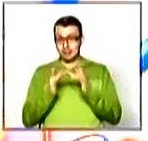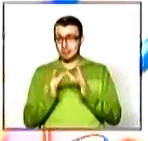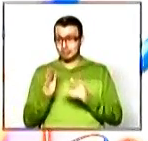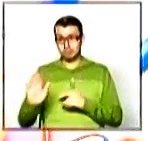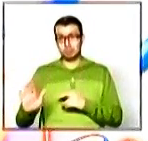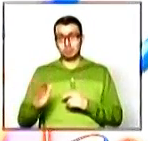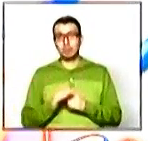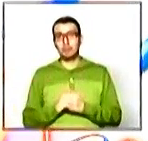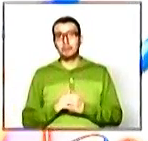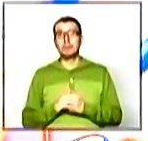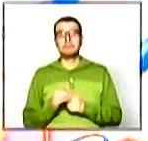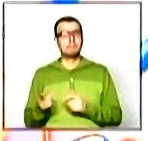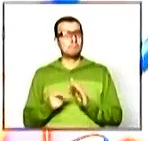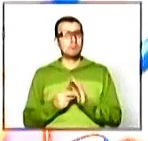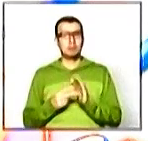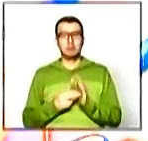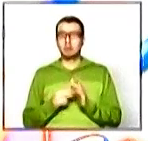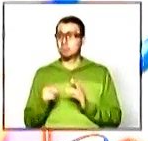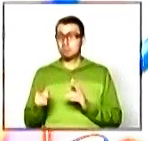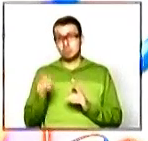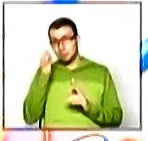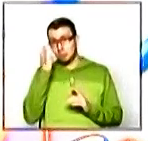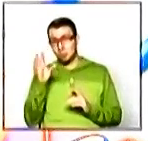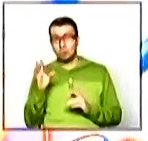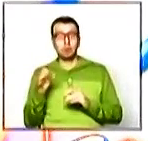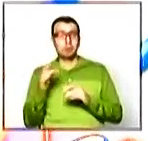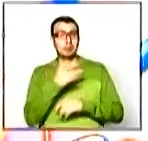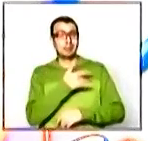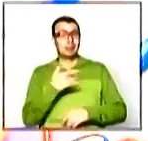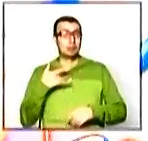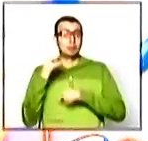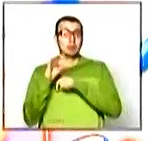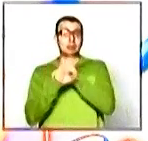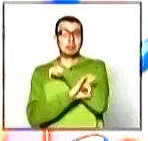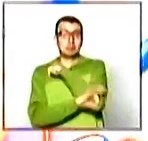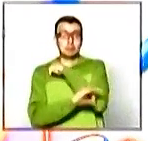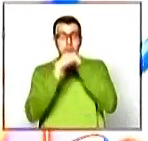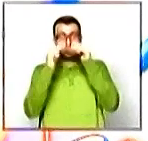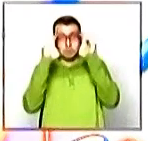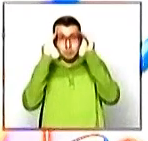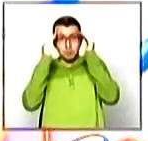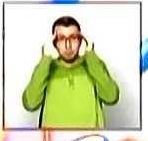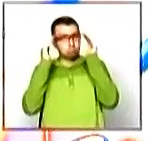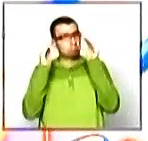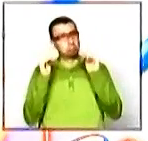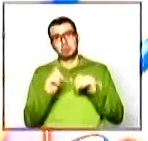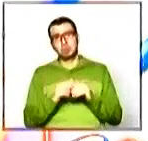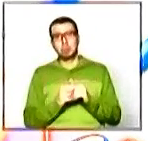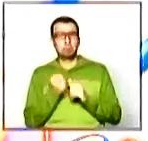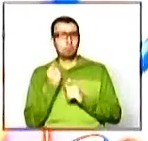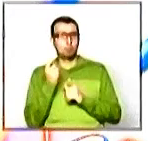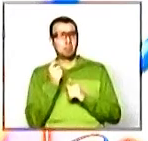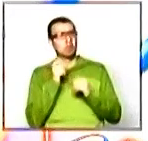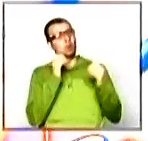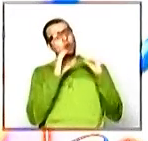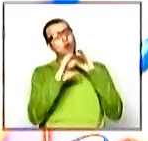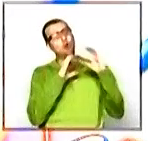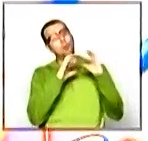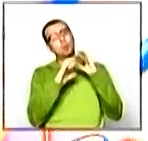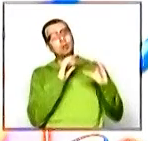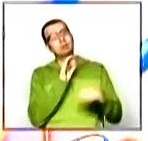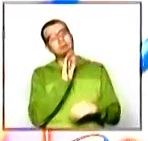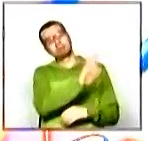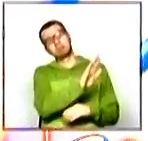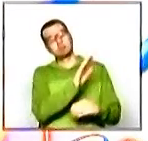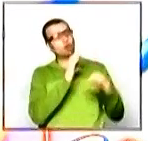que no es una psicoterapia. De hecho, es muy poca la comunicación que hay con el paciente, porque hay muchos asuntos